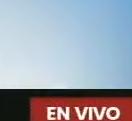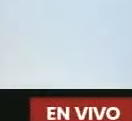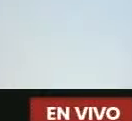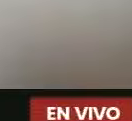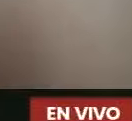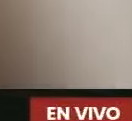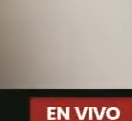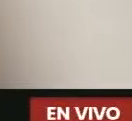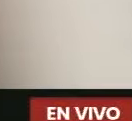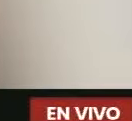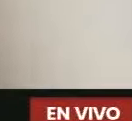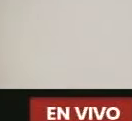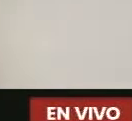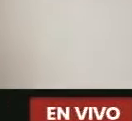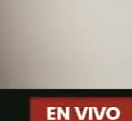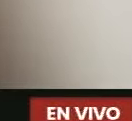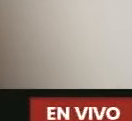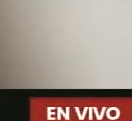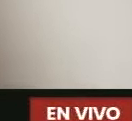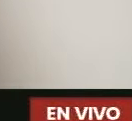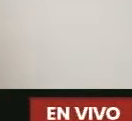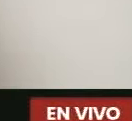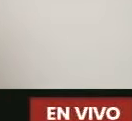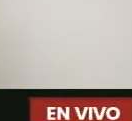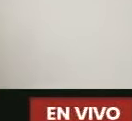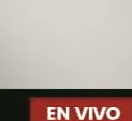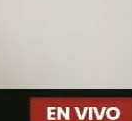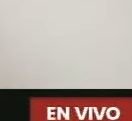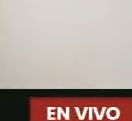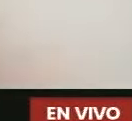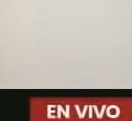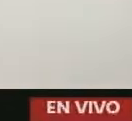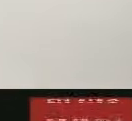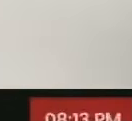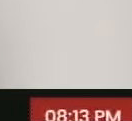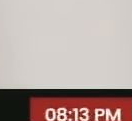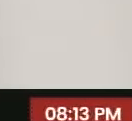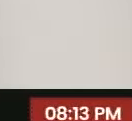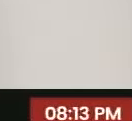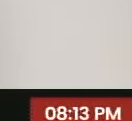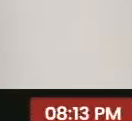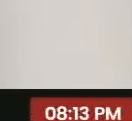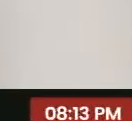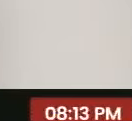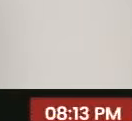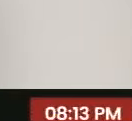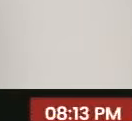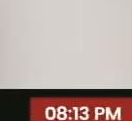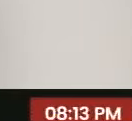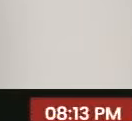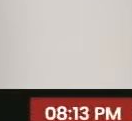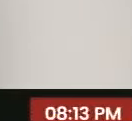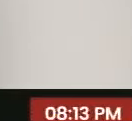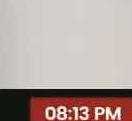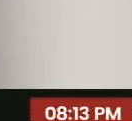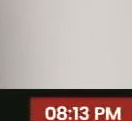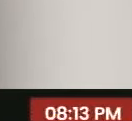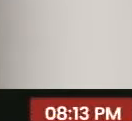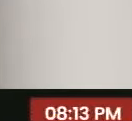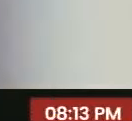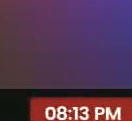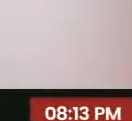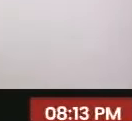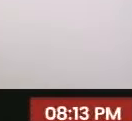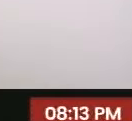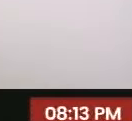una joven venezolana y no es por mal, pero somos las mujeres más hermosas del mundo. Soy joven venezolano y es obvio que las mejores arepas